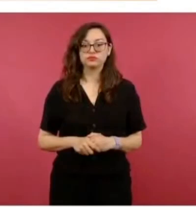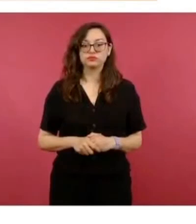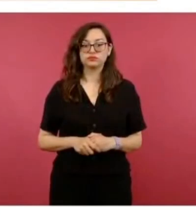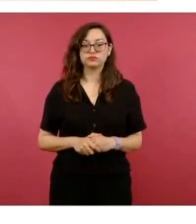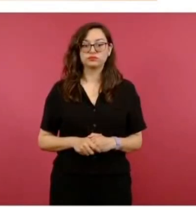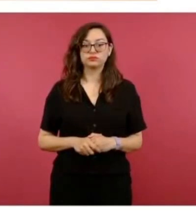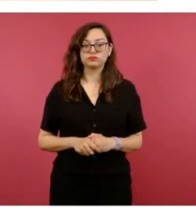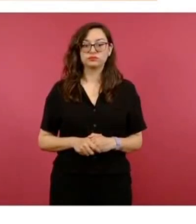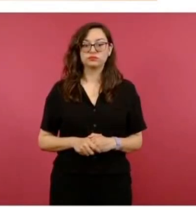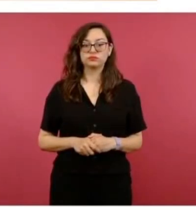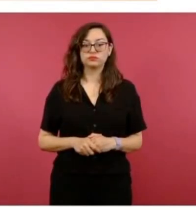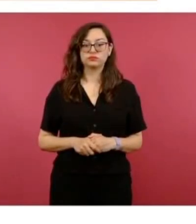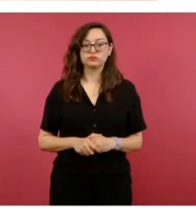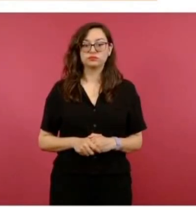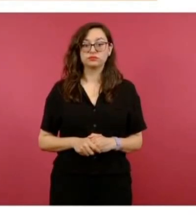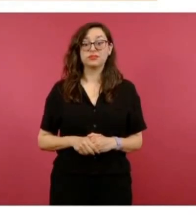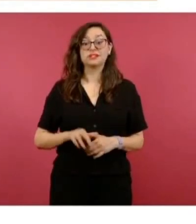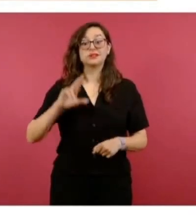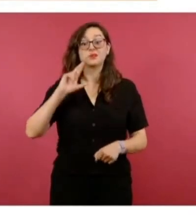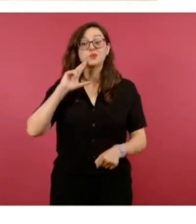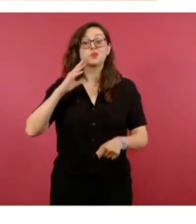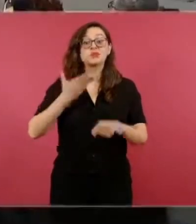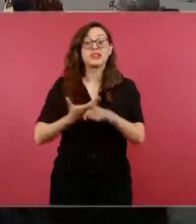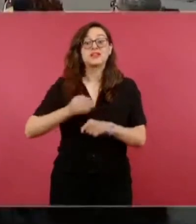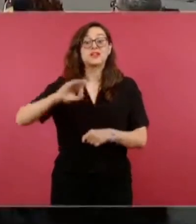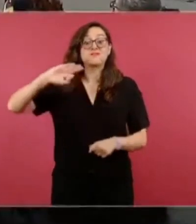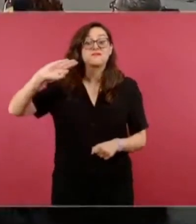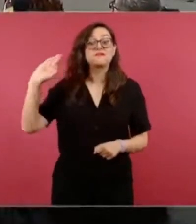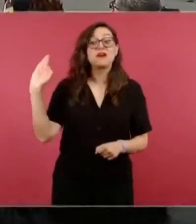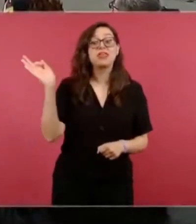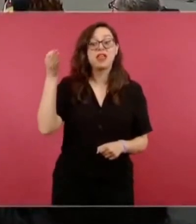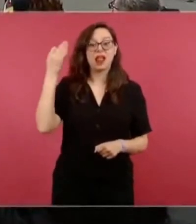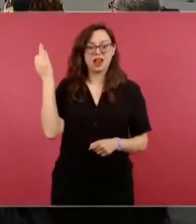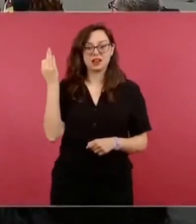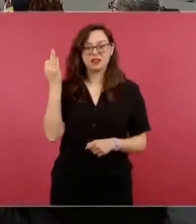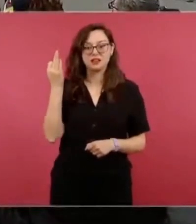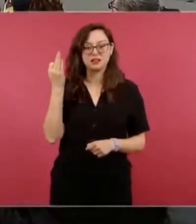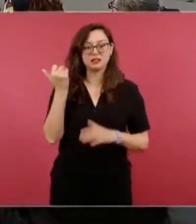la incidencia delictiva del Fuero Federal, en total, 28%.